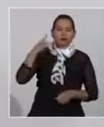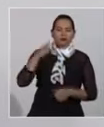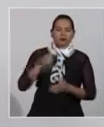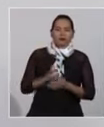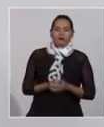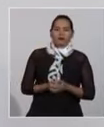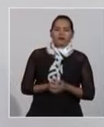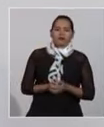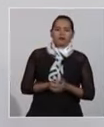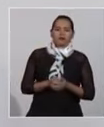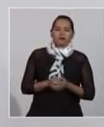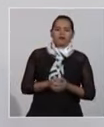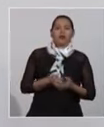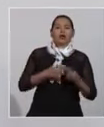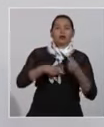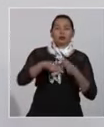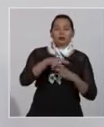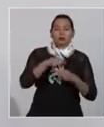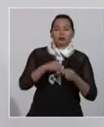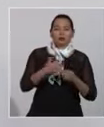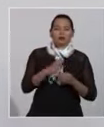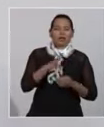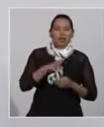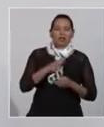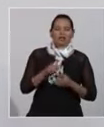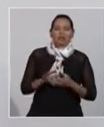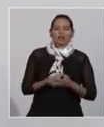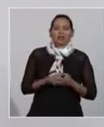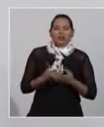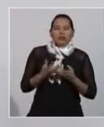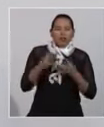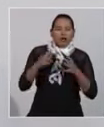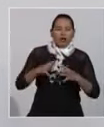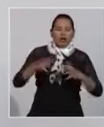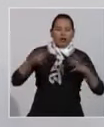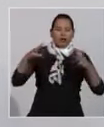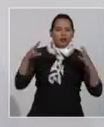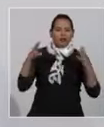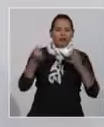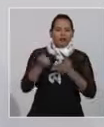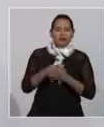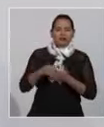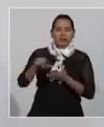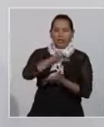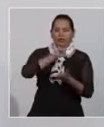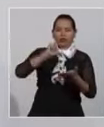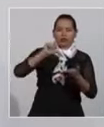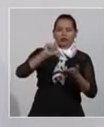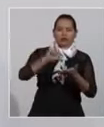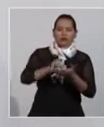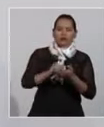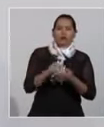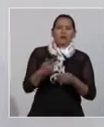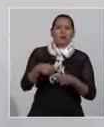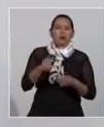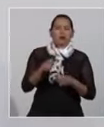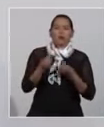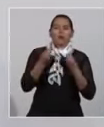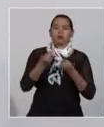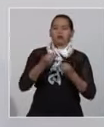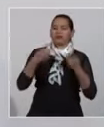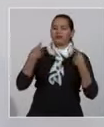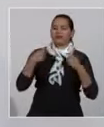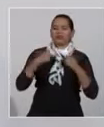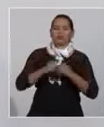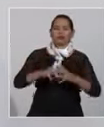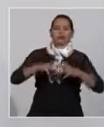los grandes centros logísticos del crimen organizado. Y esto sucede porque tienen un 19% de sobrepoblación. Después del sismo